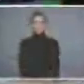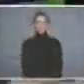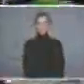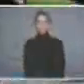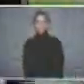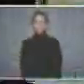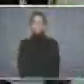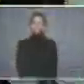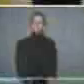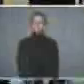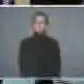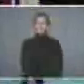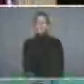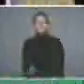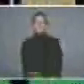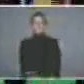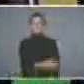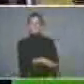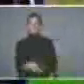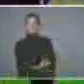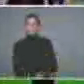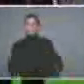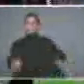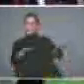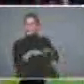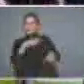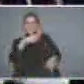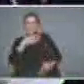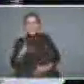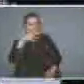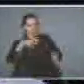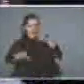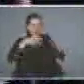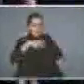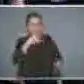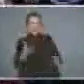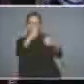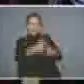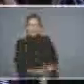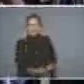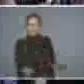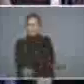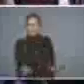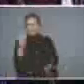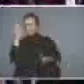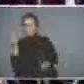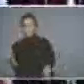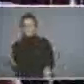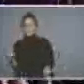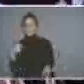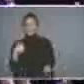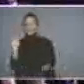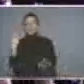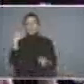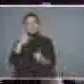En vez de tratarlos a todos por igual, porque hay que gritarles, porque hay que humillar. Es que no piensan que hay que